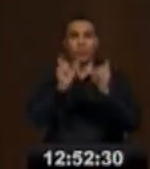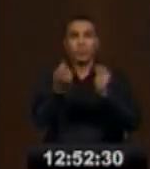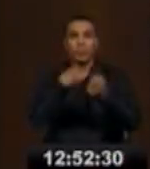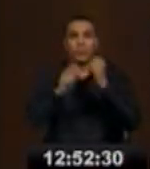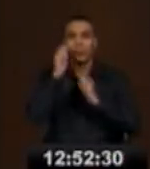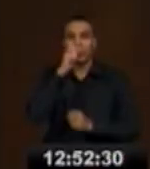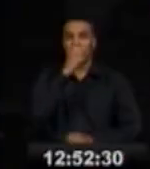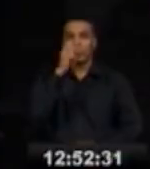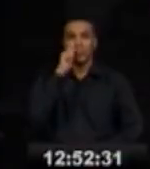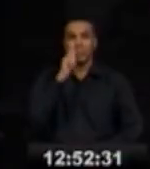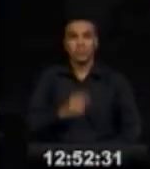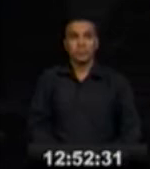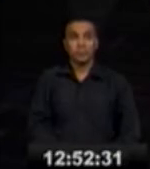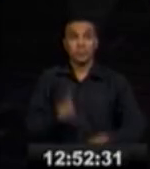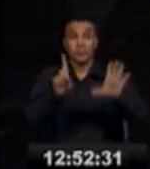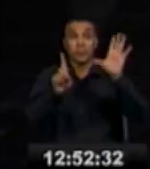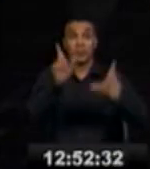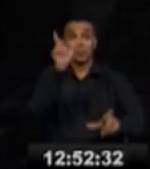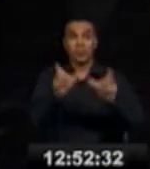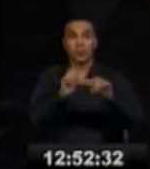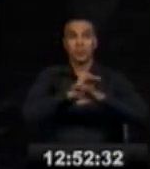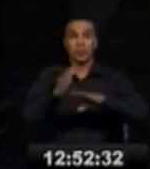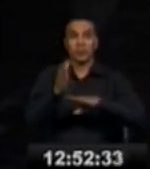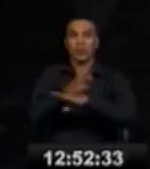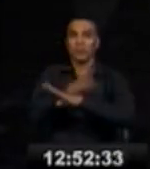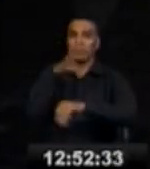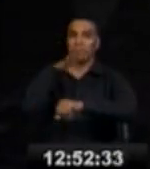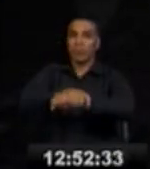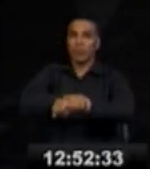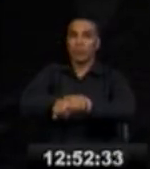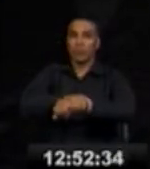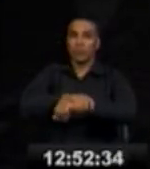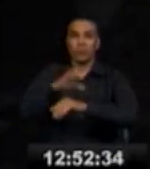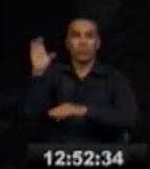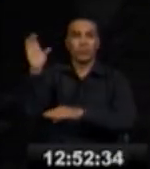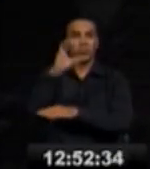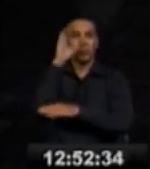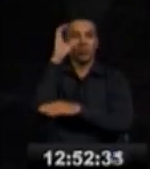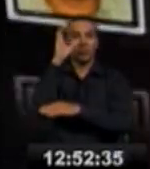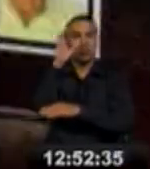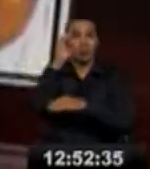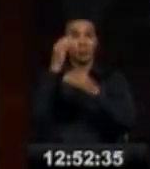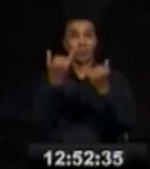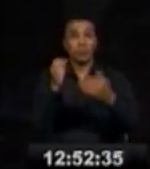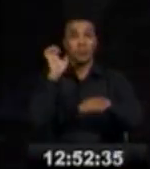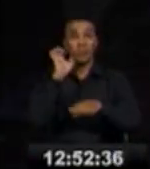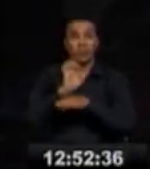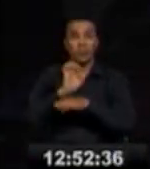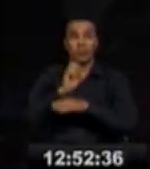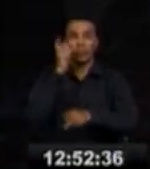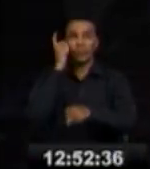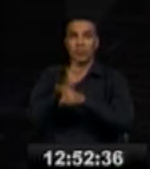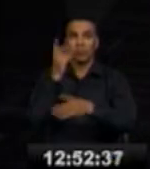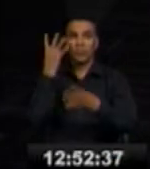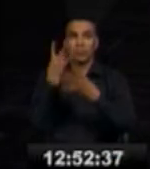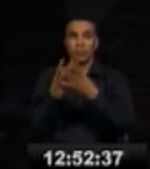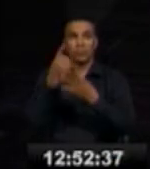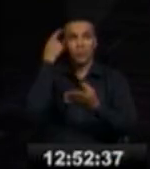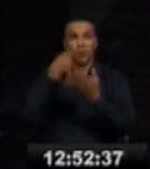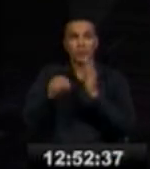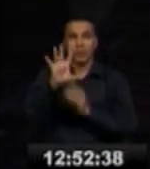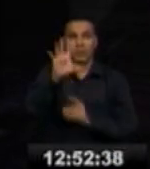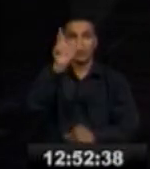de frontera. 6 personas ya han sido detenidas en el vecino del norte. En cambio, en Ecuador se dictó orden de captura para